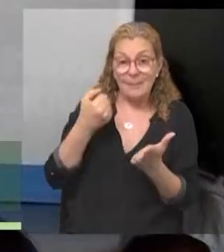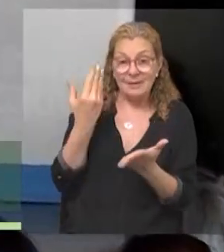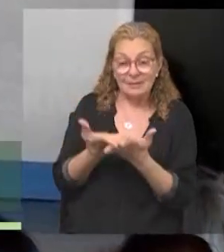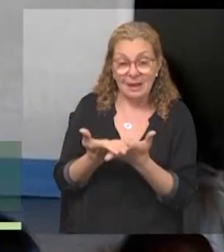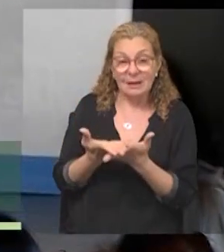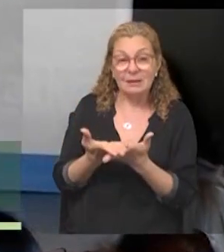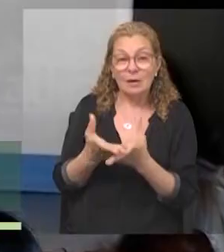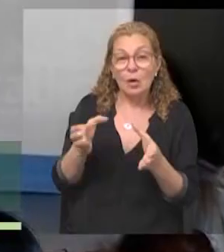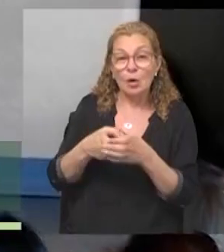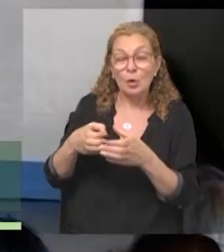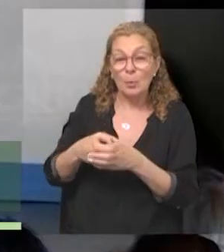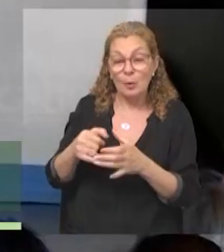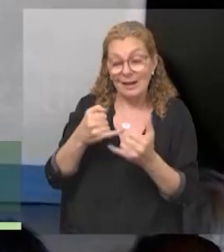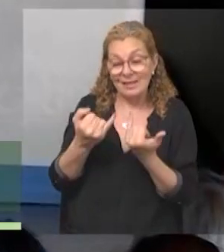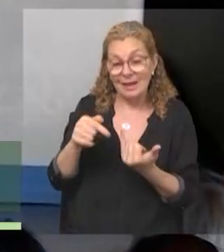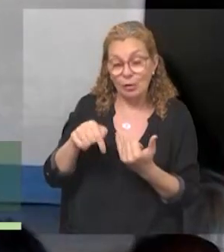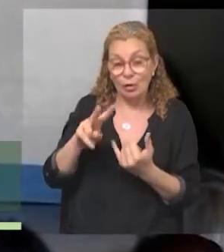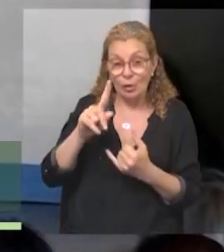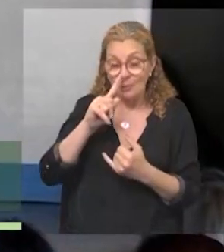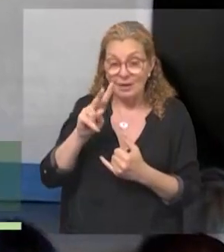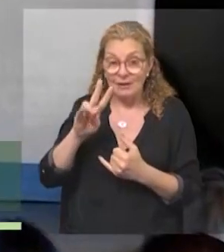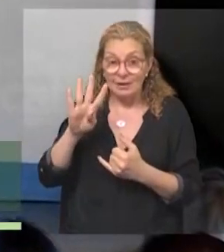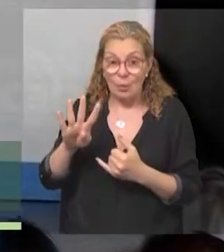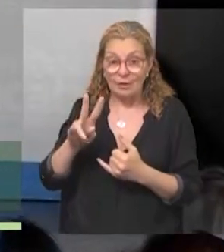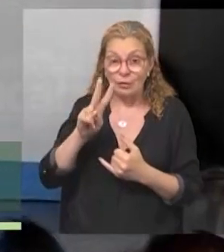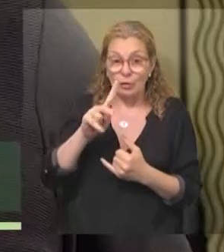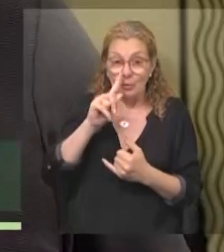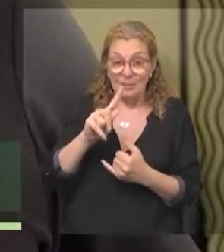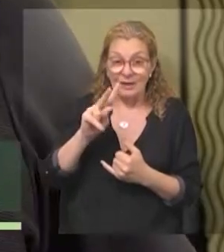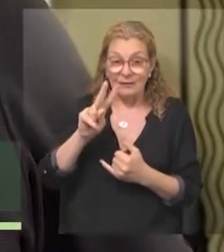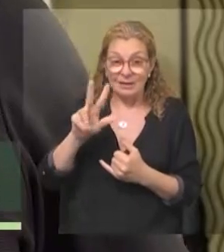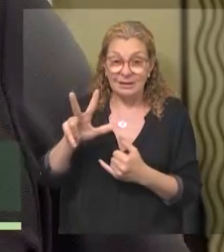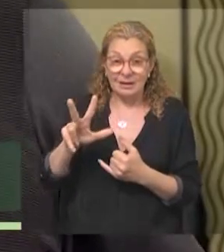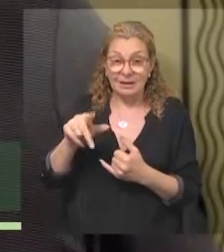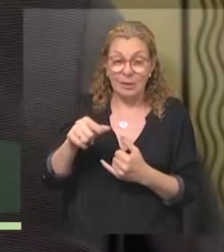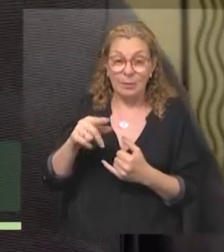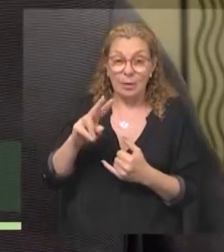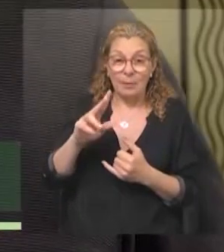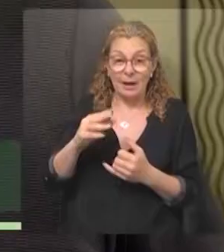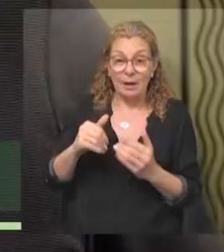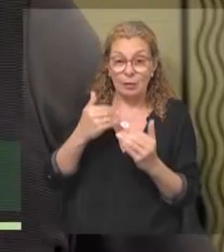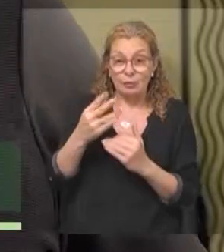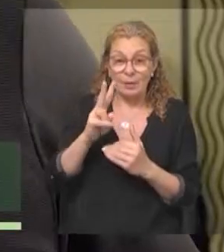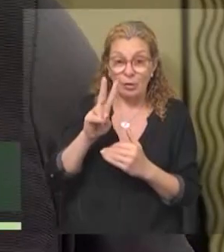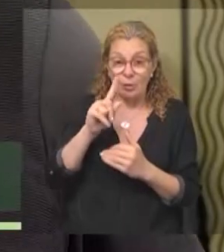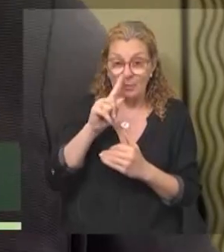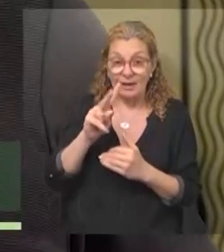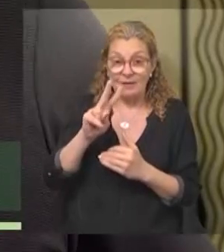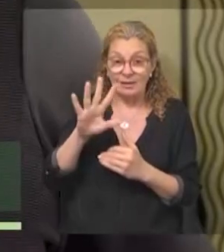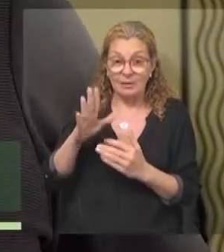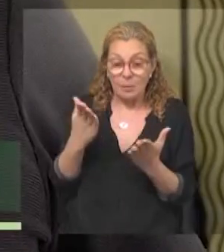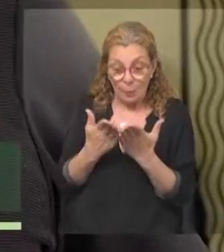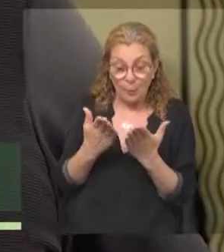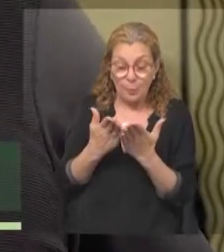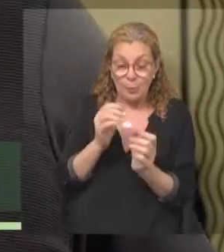proyección de grupos al día de hoy 2024 2023 y lo que proyectan para 2025 para que lo podamos estudiar